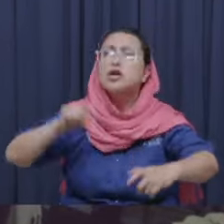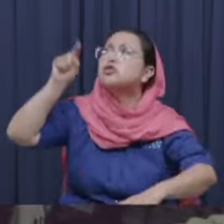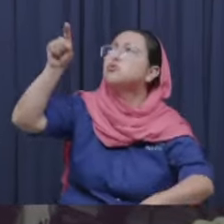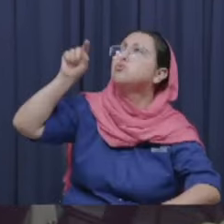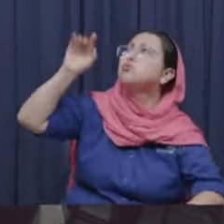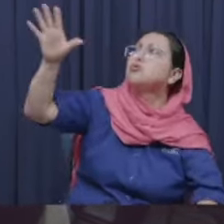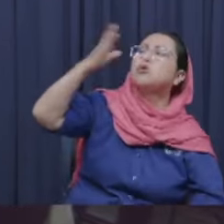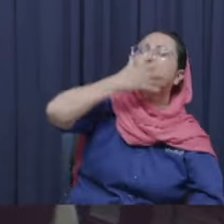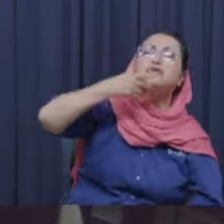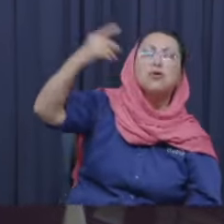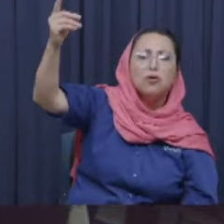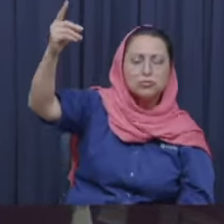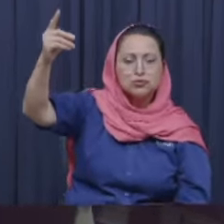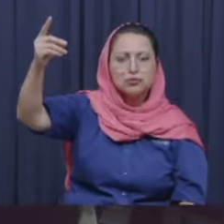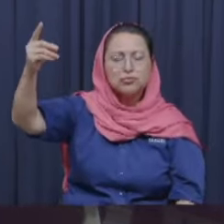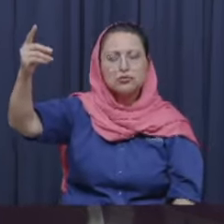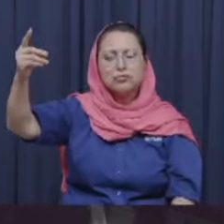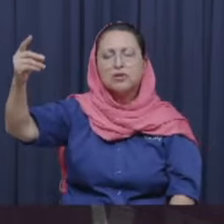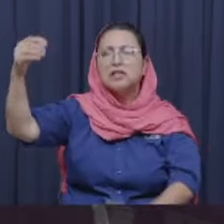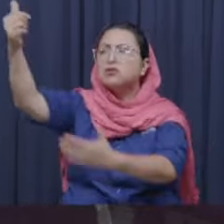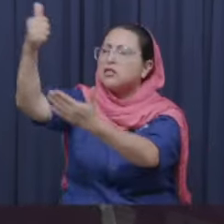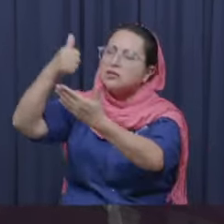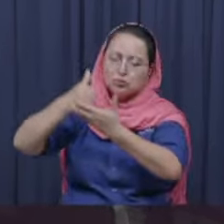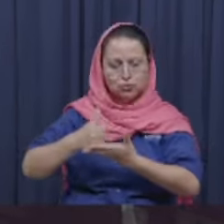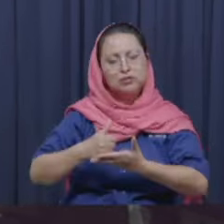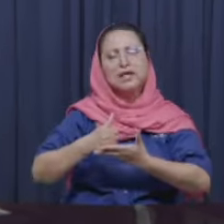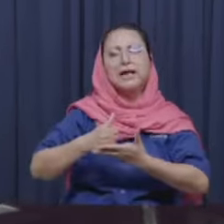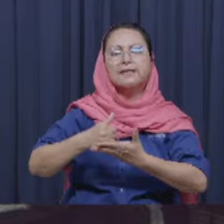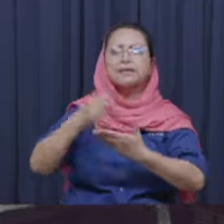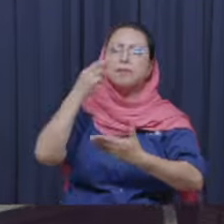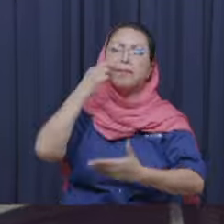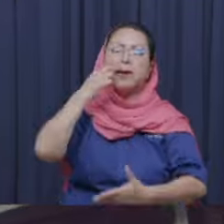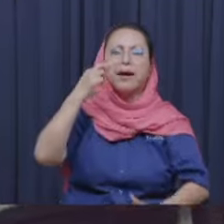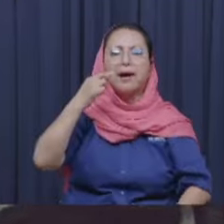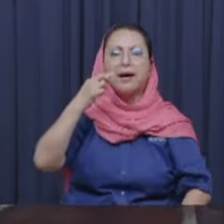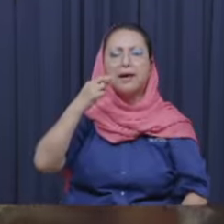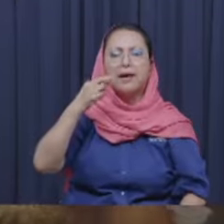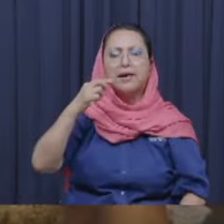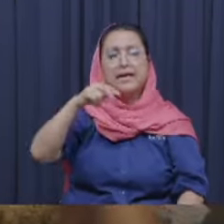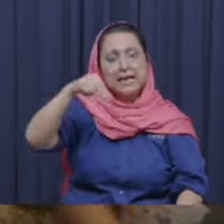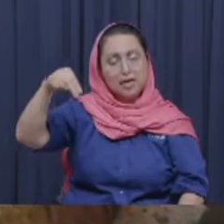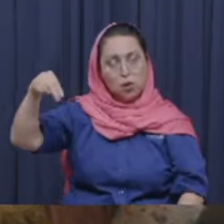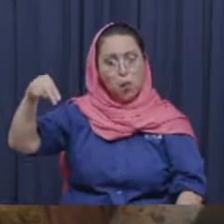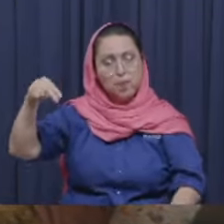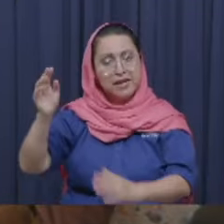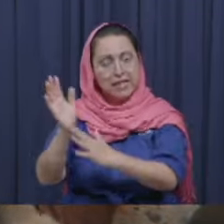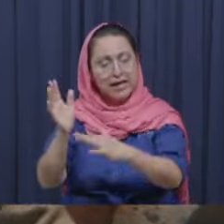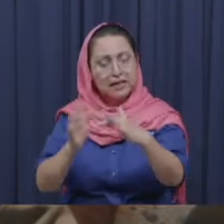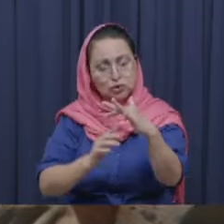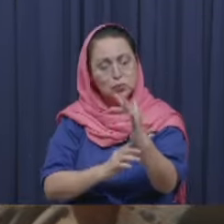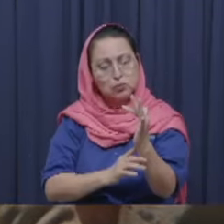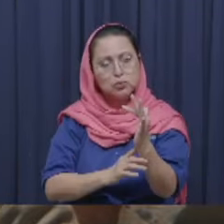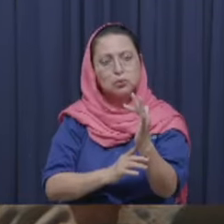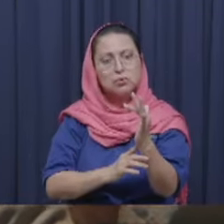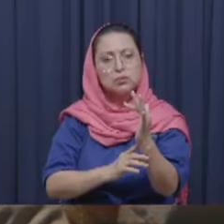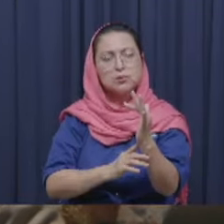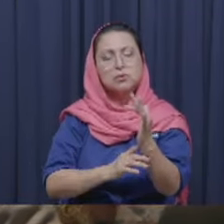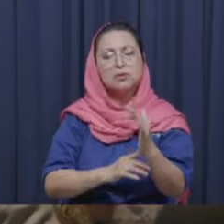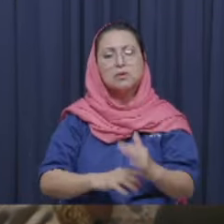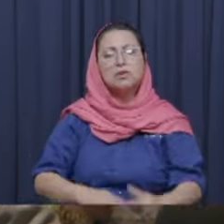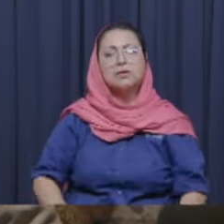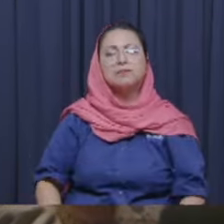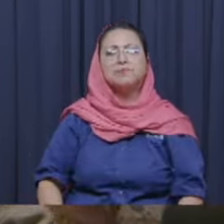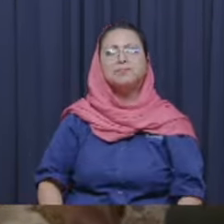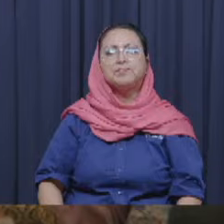tú estás obrando a favor de tu pueblo, papito lindo. En el nombre de Cristo Jesús. Hay